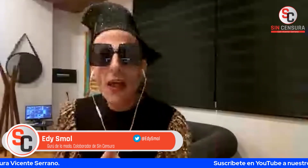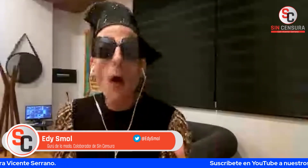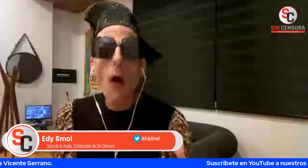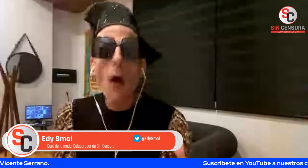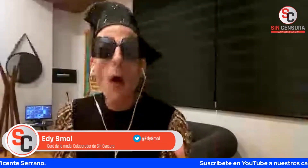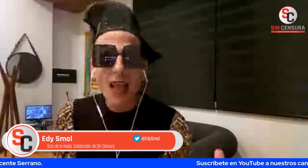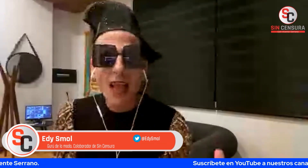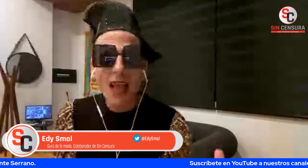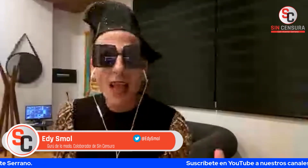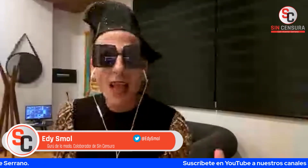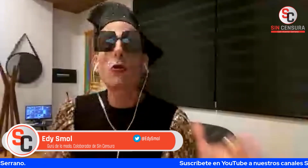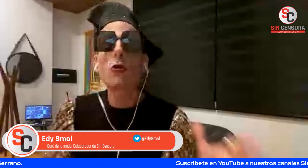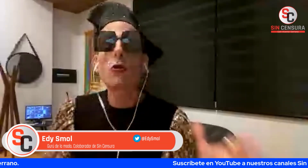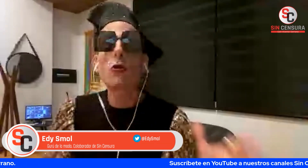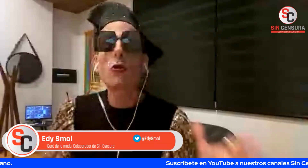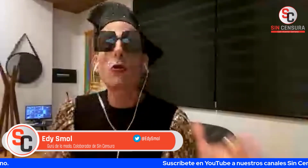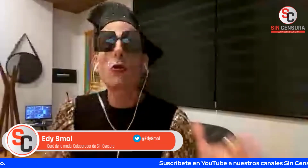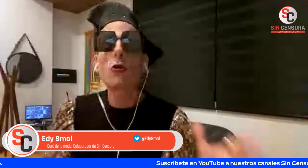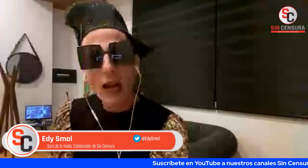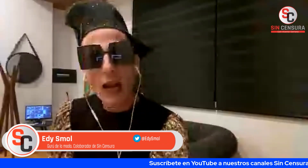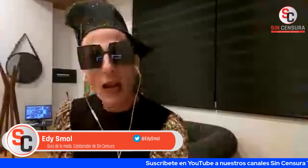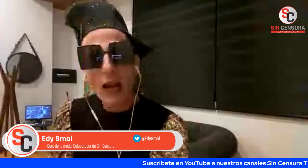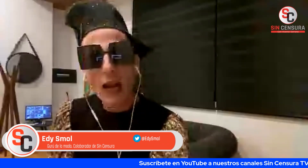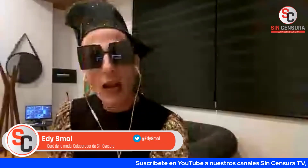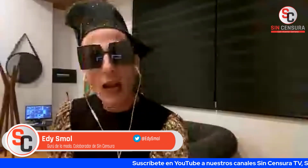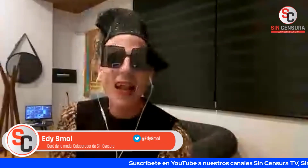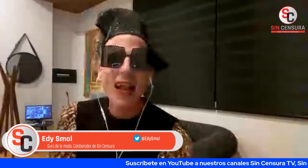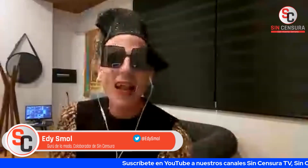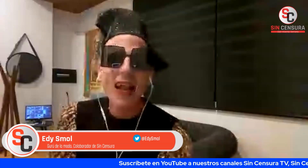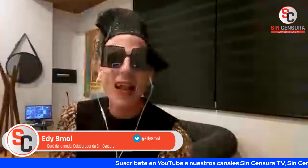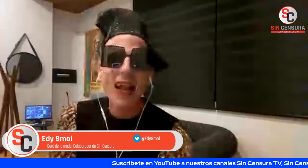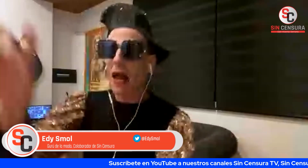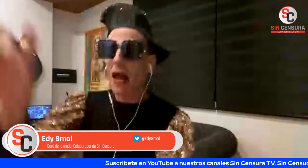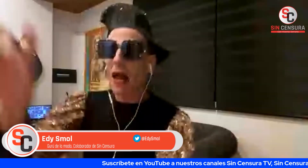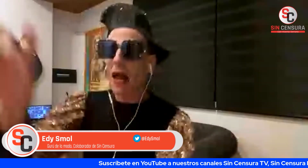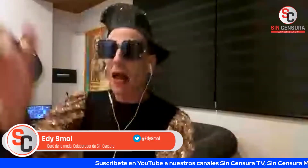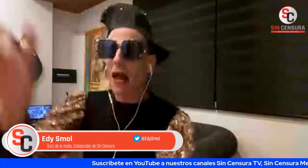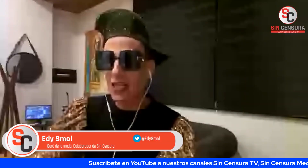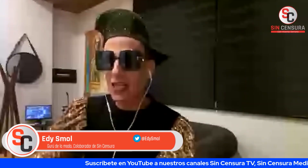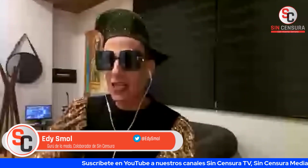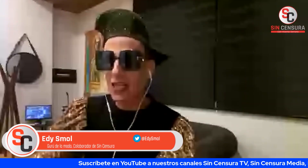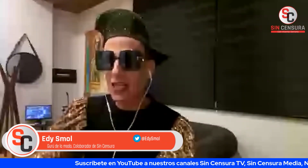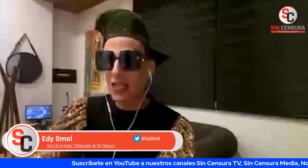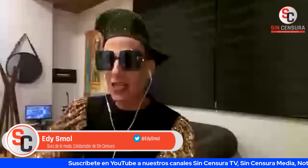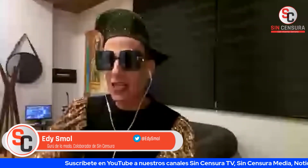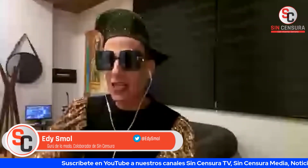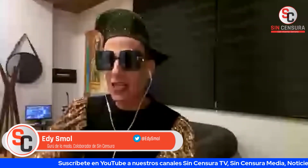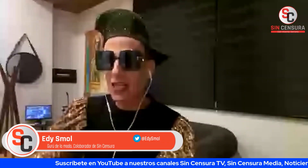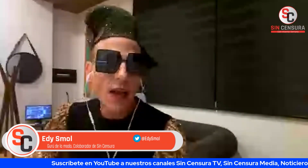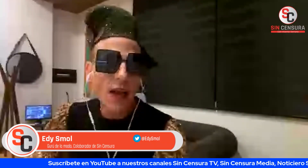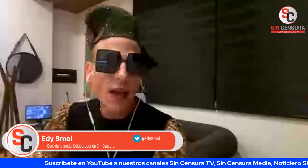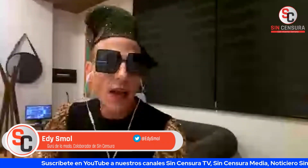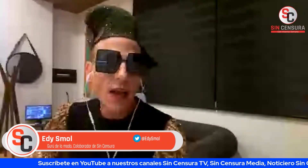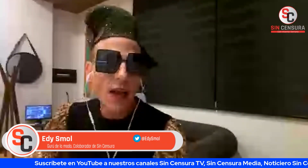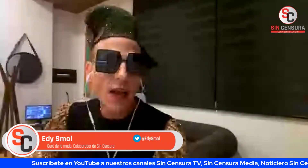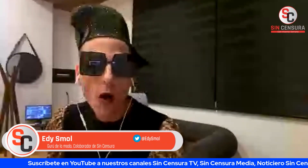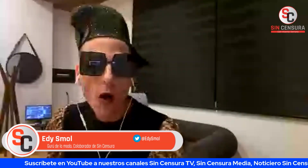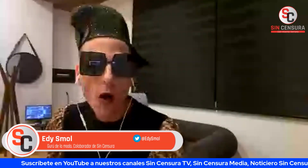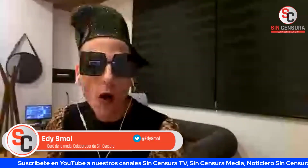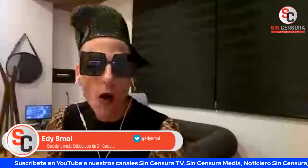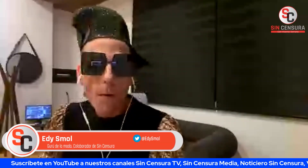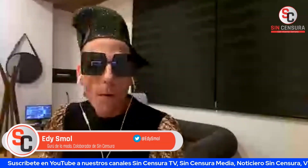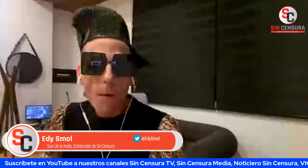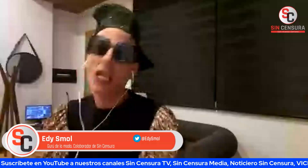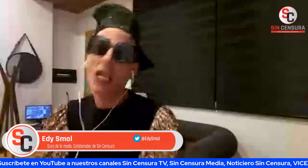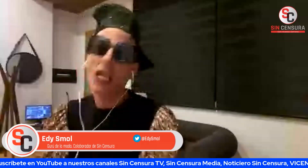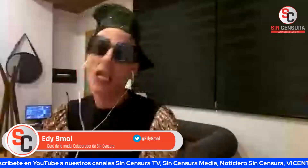desmoder que acabó impactando junto con la guerra de Ucrania, la crisis de granos, la crisis alimentaria que se dio, la crisis energética que se